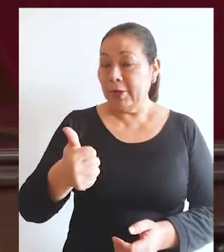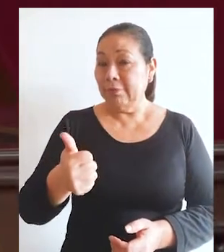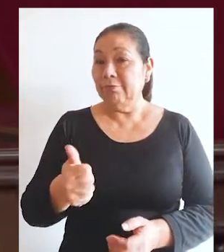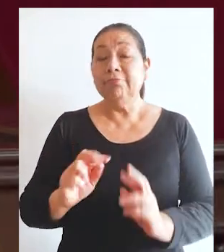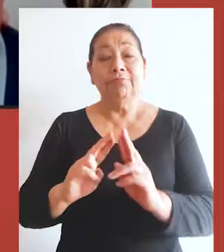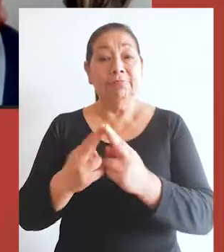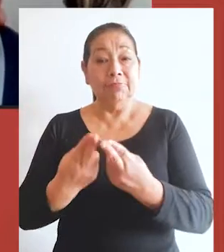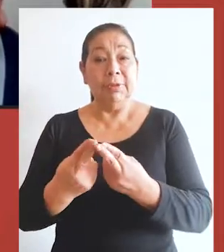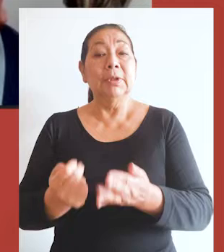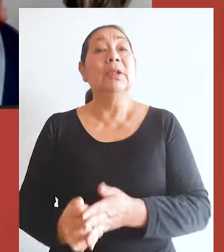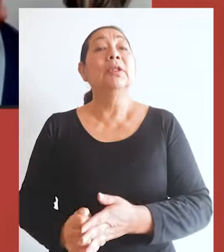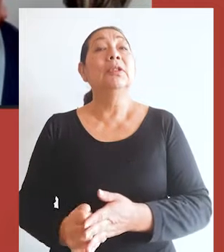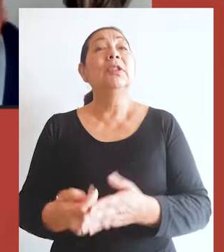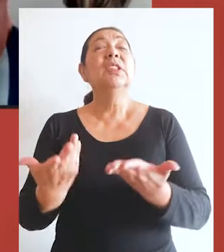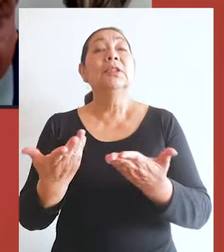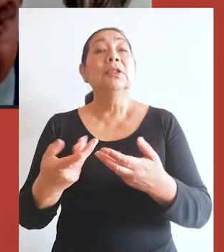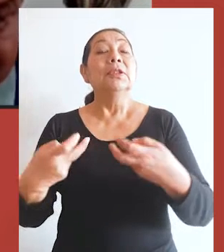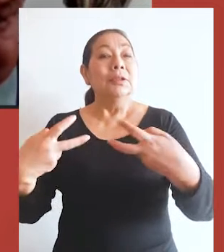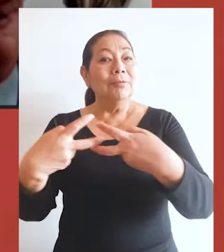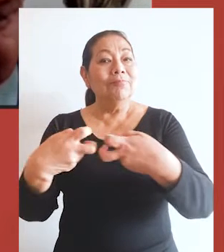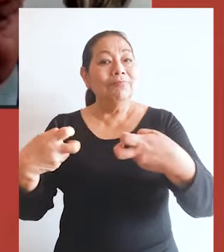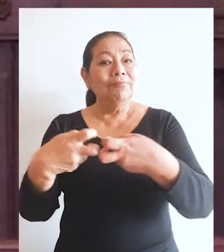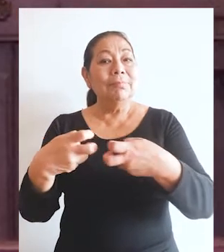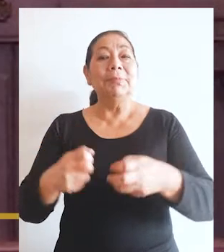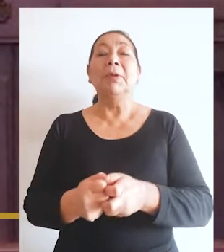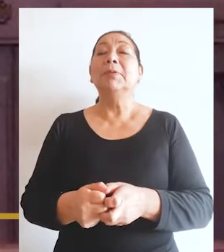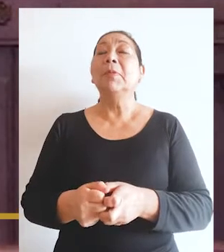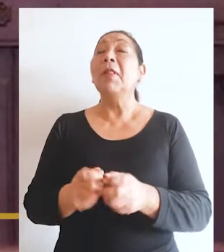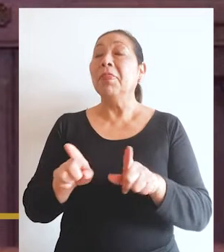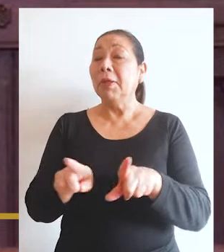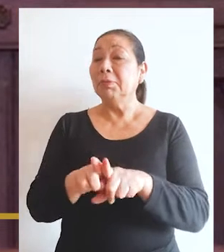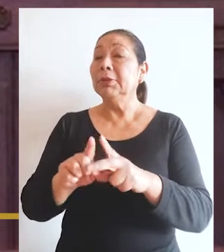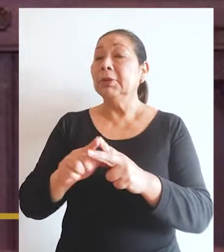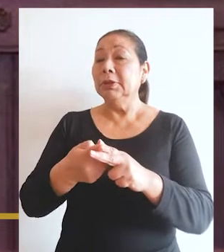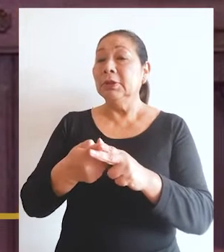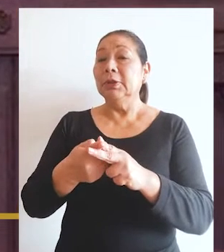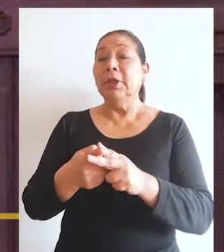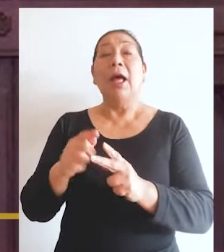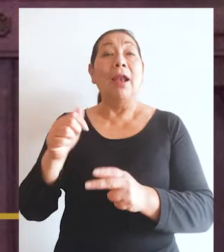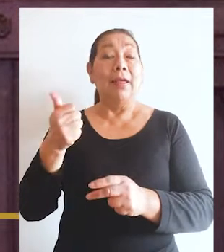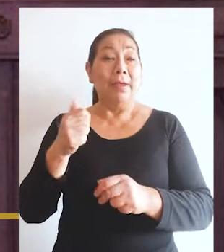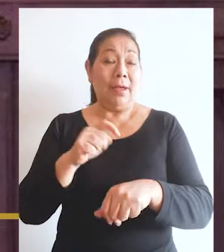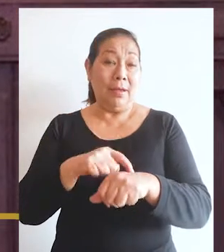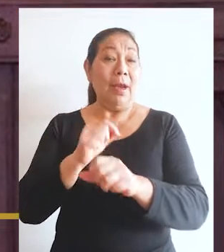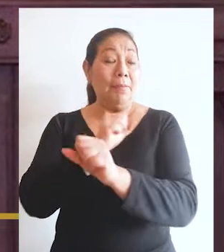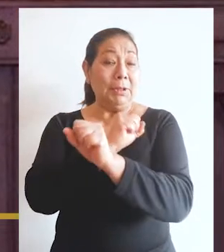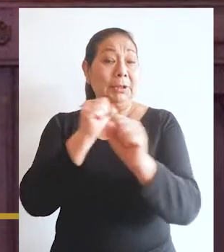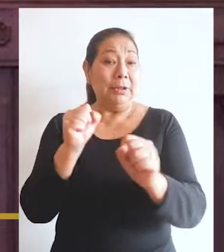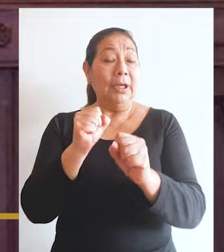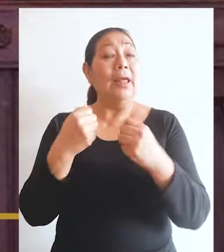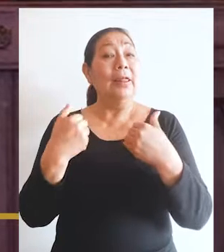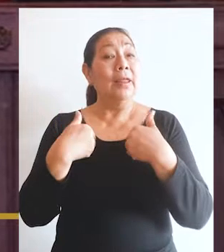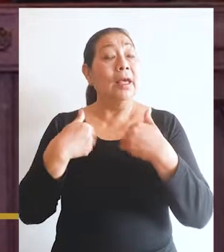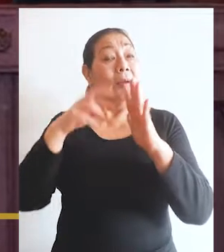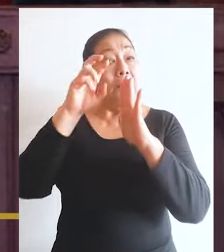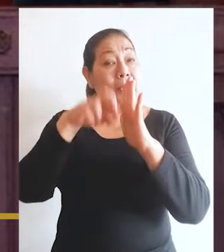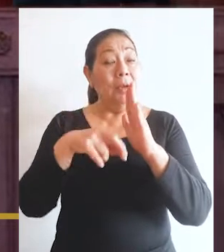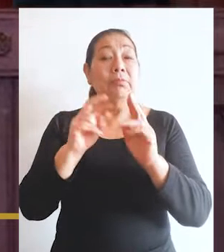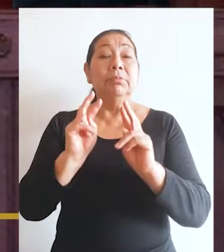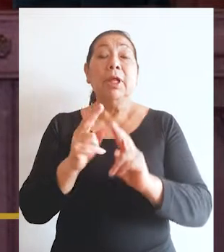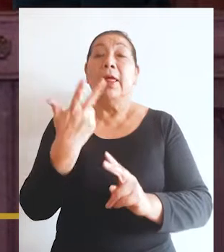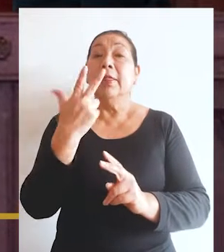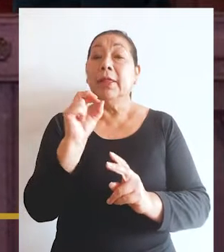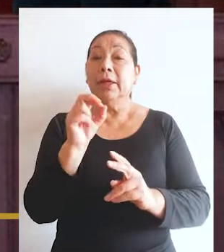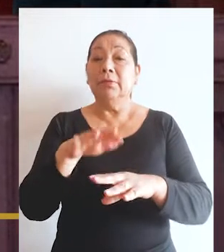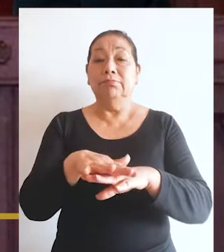Cardich, sesionará de manera remota. También se iniciará a las 10 de la mañana y tienen programado